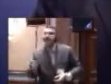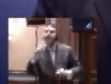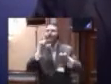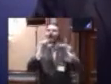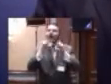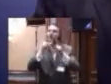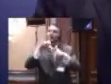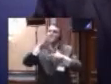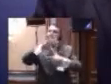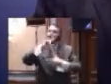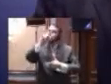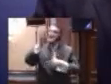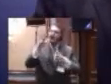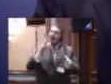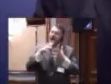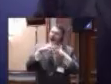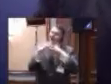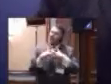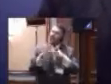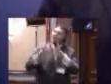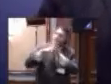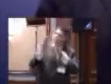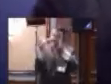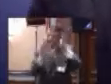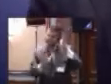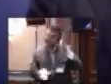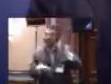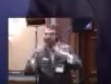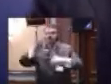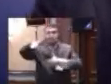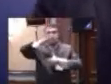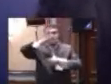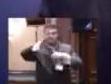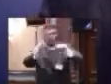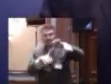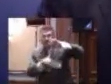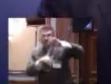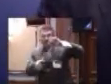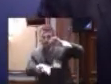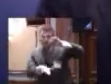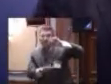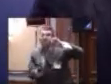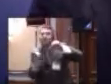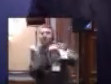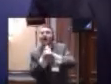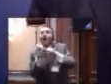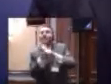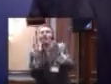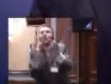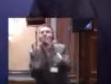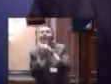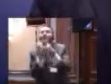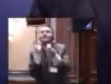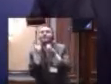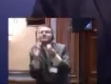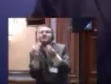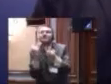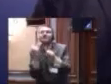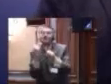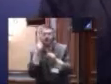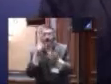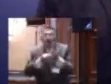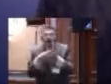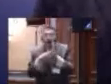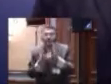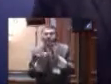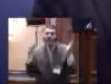ejemplo, que en los años 80, finales de los 70, principios de los 80, hablábamos